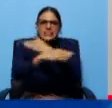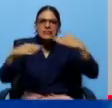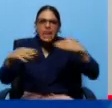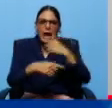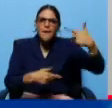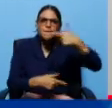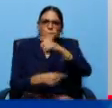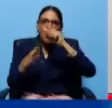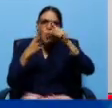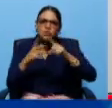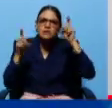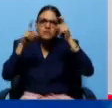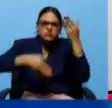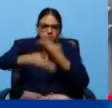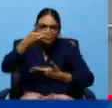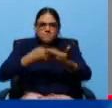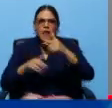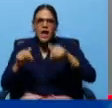okay.